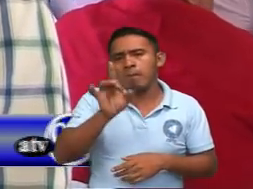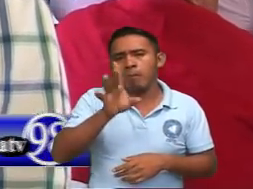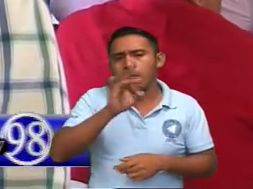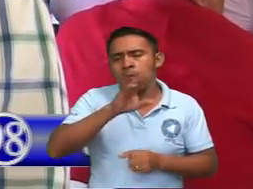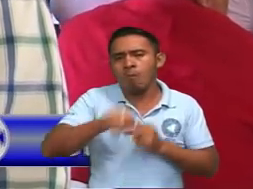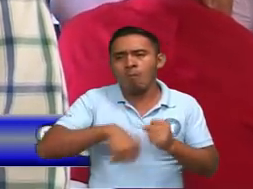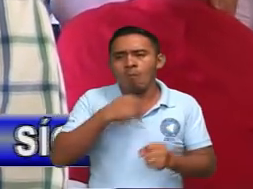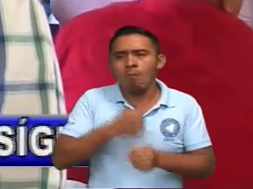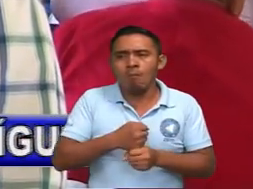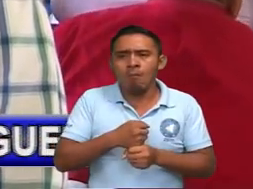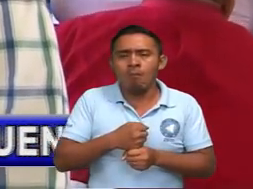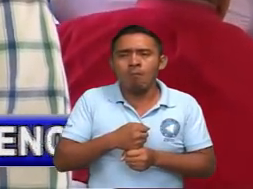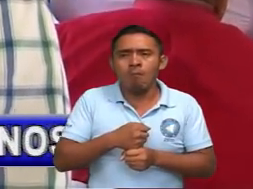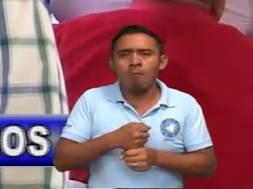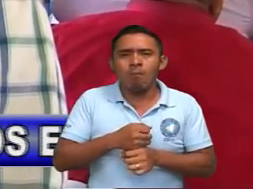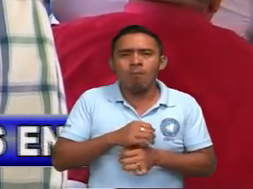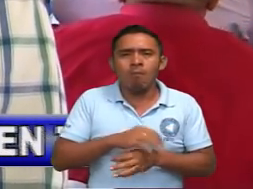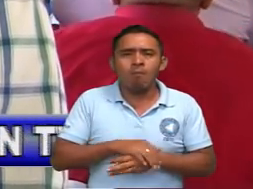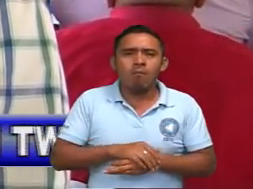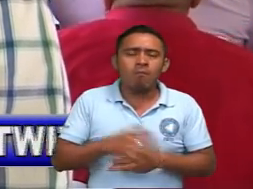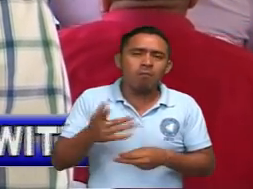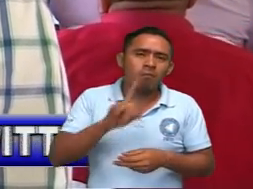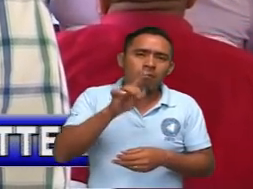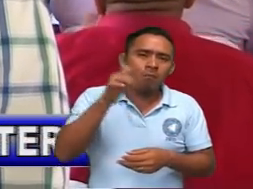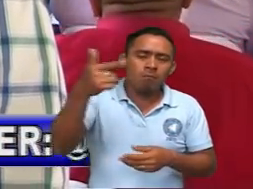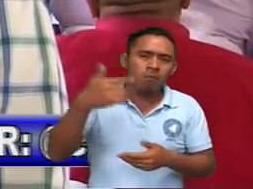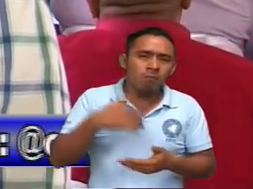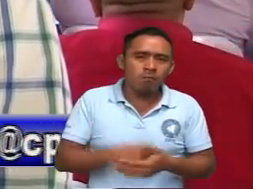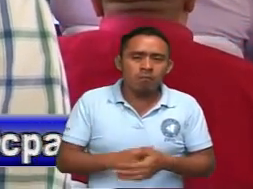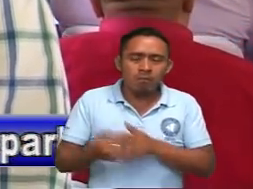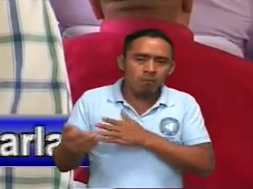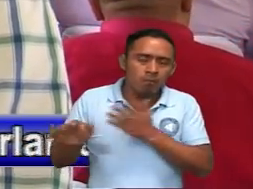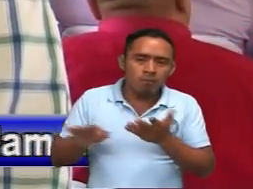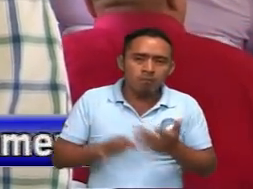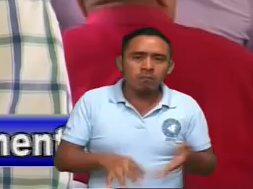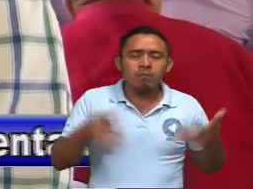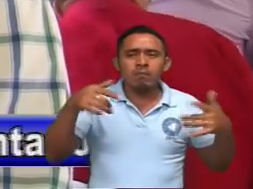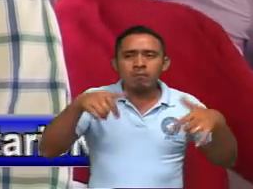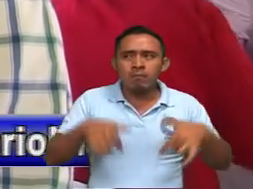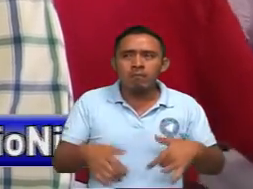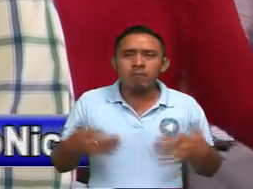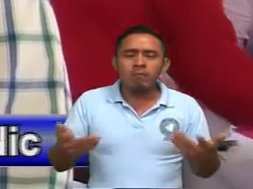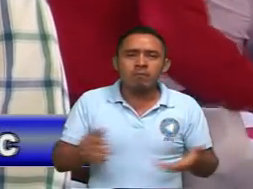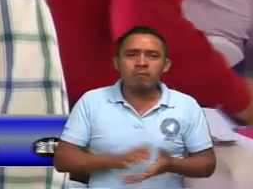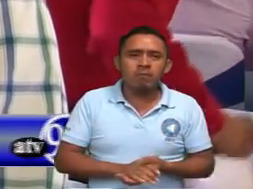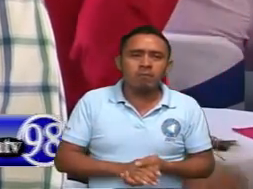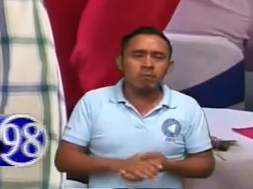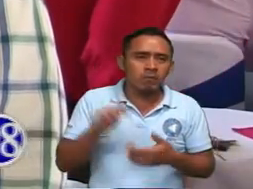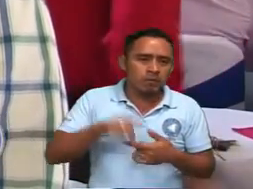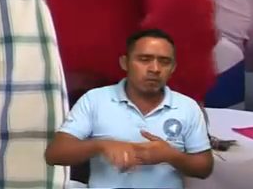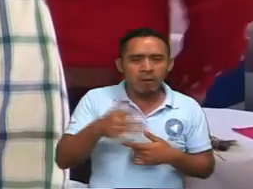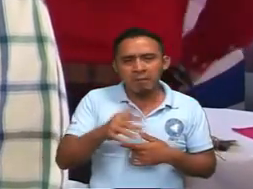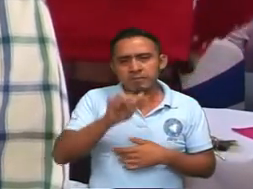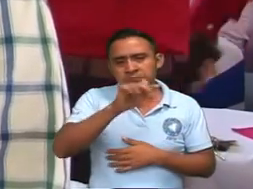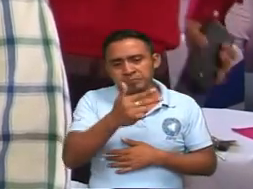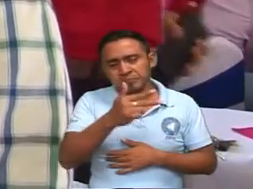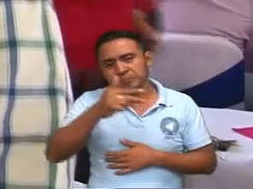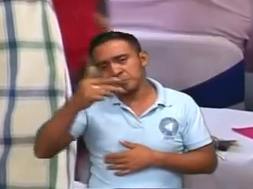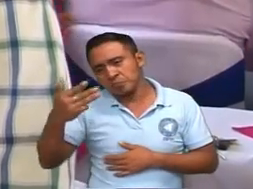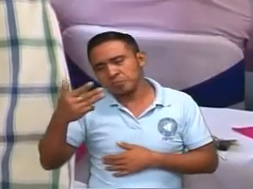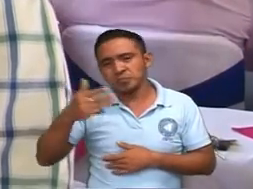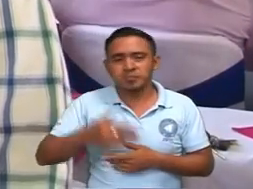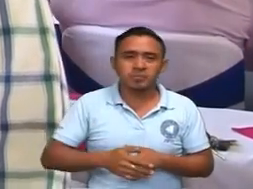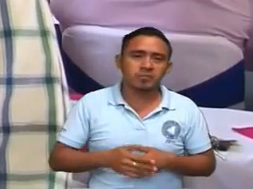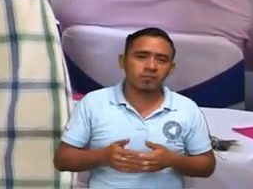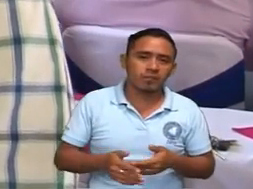años, en un promedio entre 15 y 17 por cada 1,000 nacidos vivos, y actualmente andamos rondando los 8, 9 por cada 1,000 nacidos